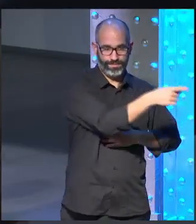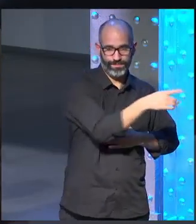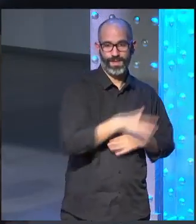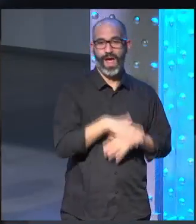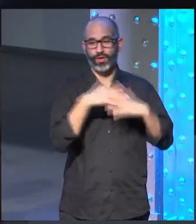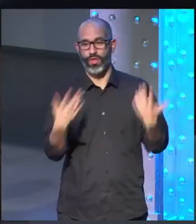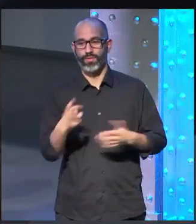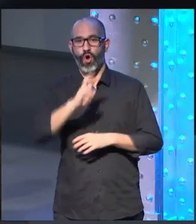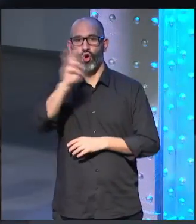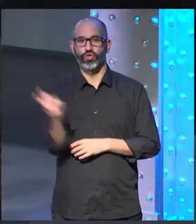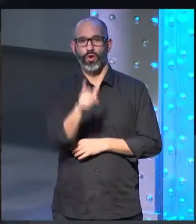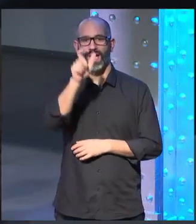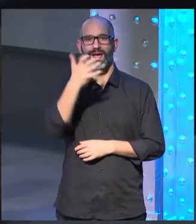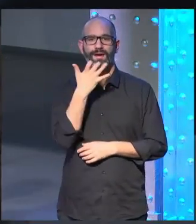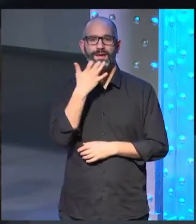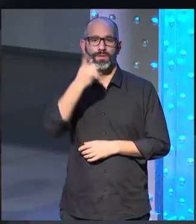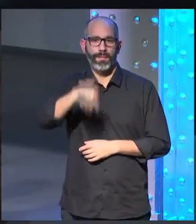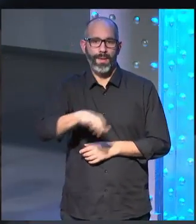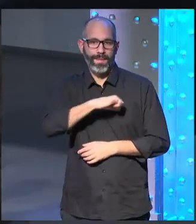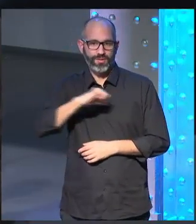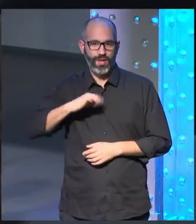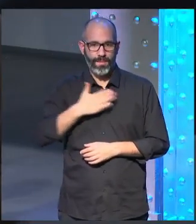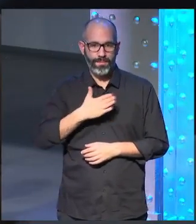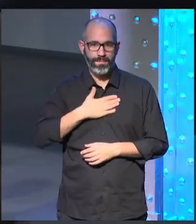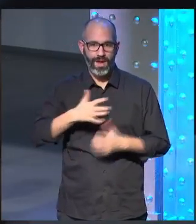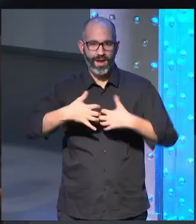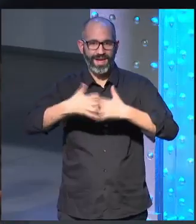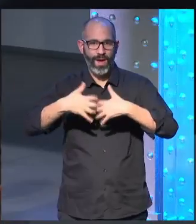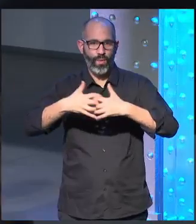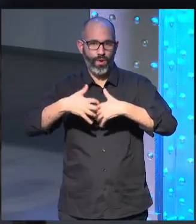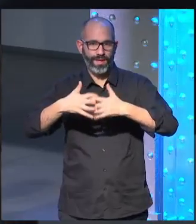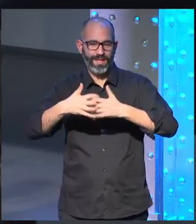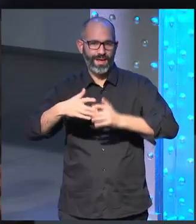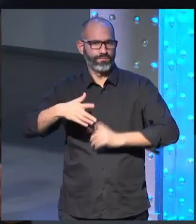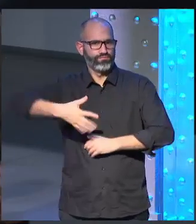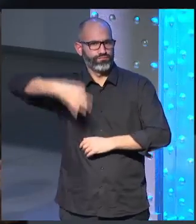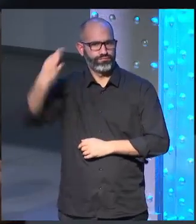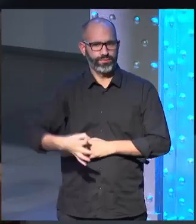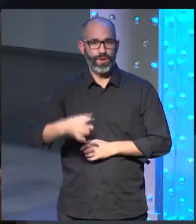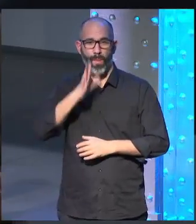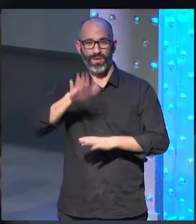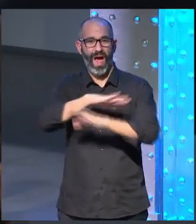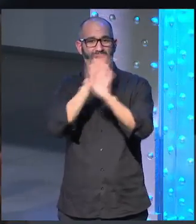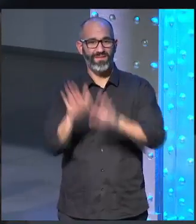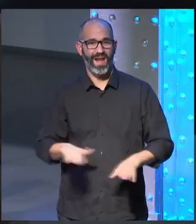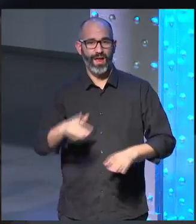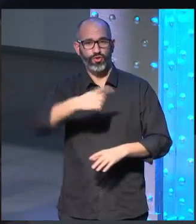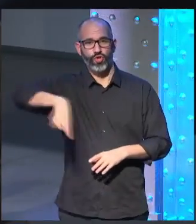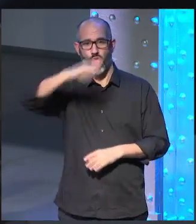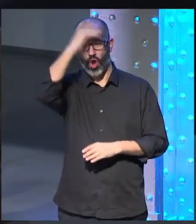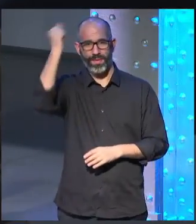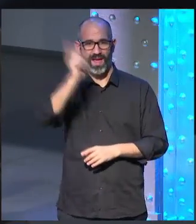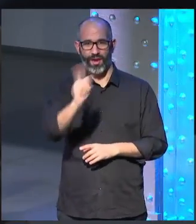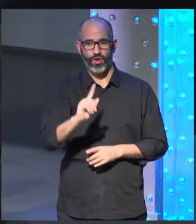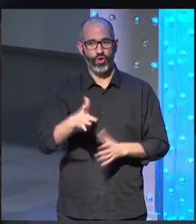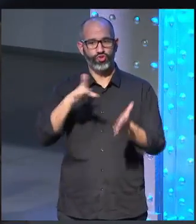que os puedo poner, que a través de lo personal, el networking es mucho más efectivo, porque al final, no olvidemos que detrás de